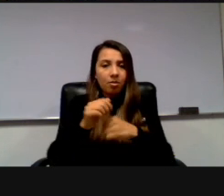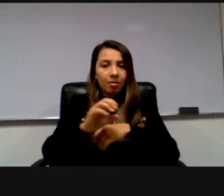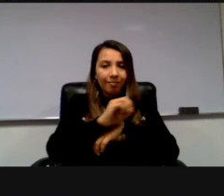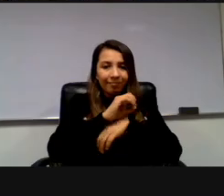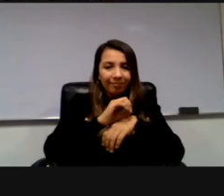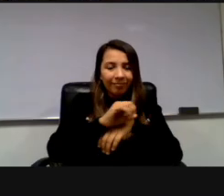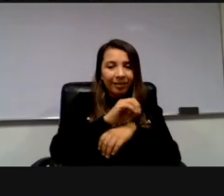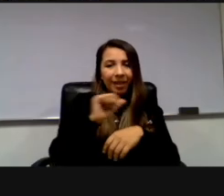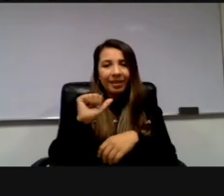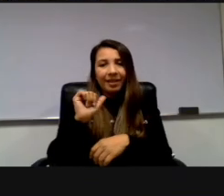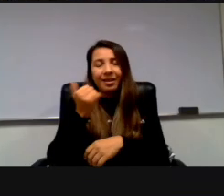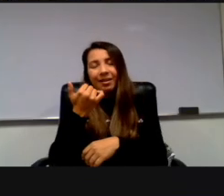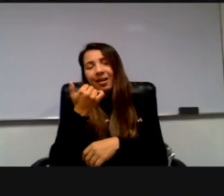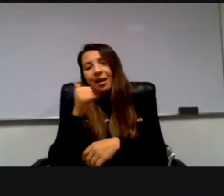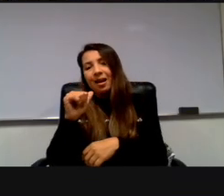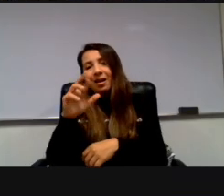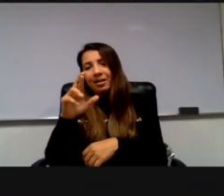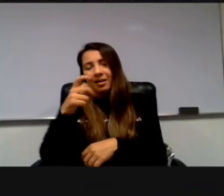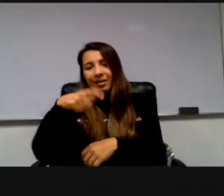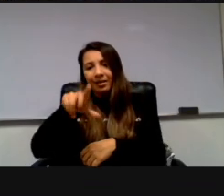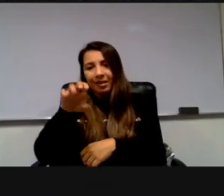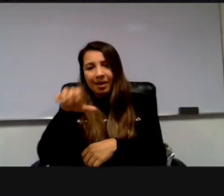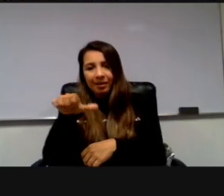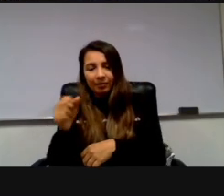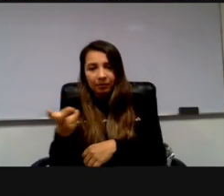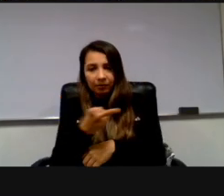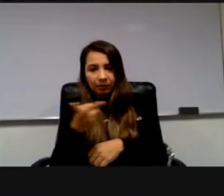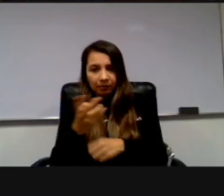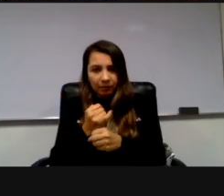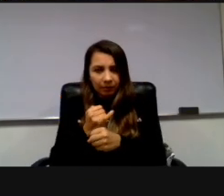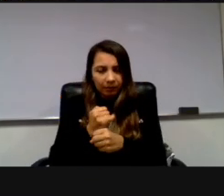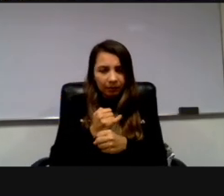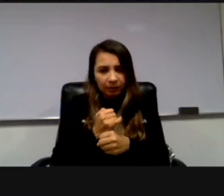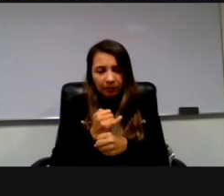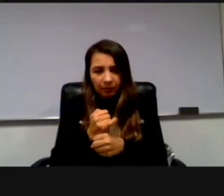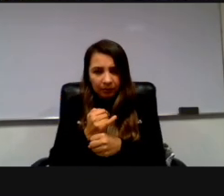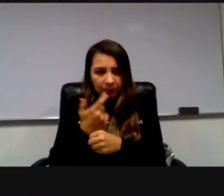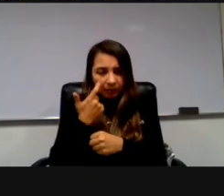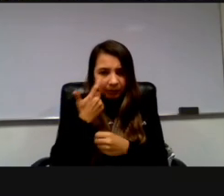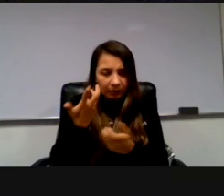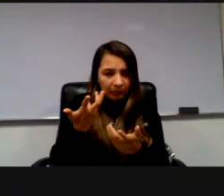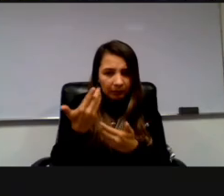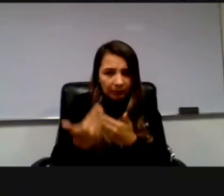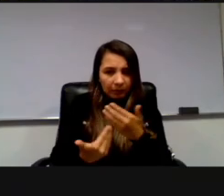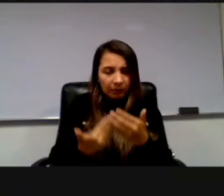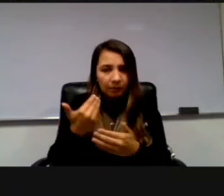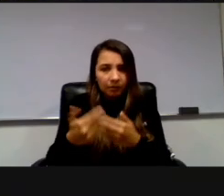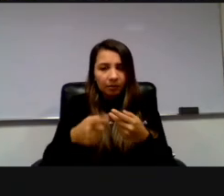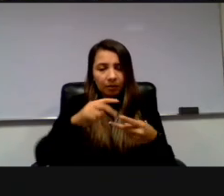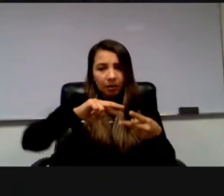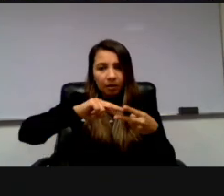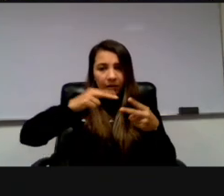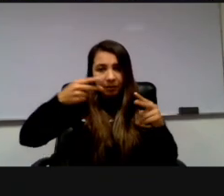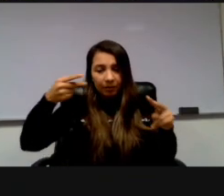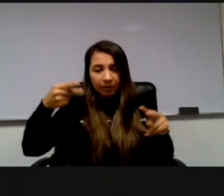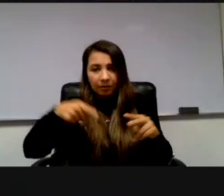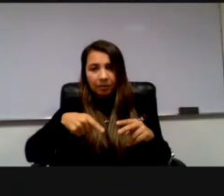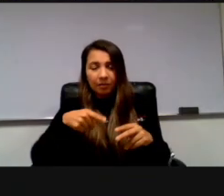arqueas, ¿no? Y luego, pues, ver si estos genes no habían